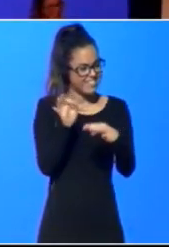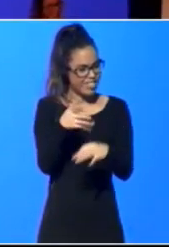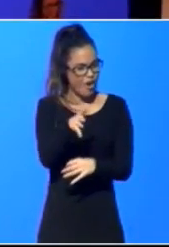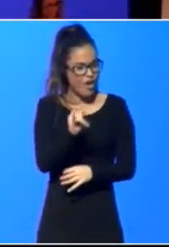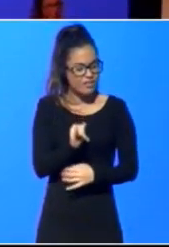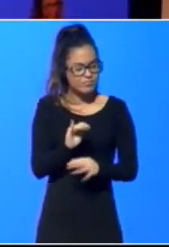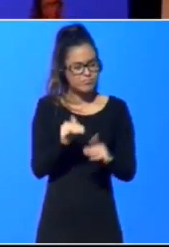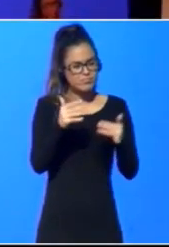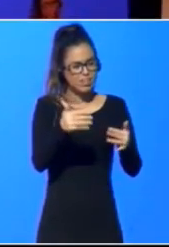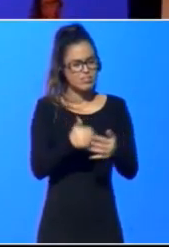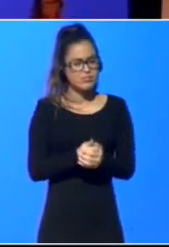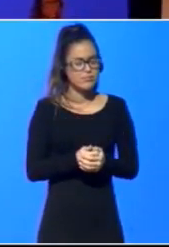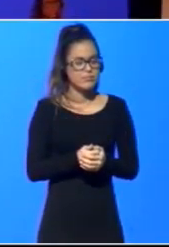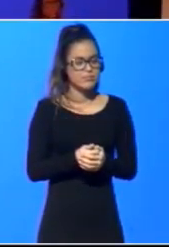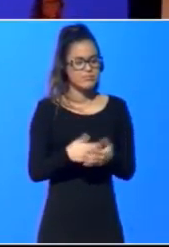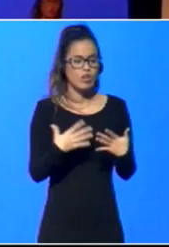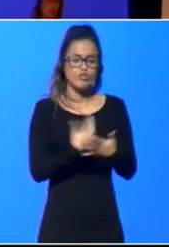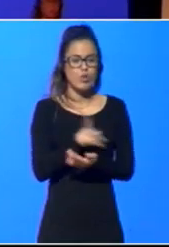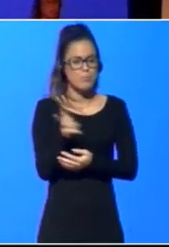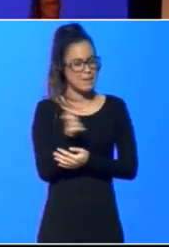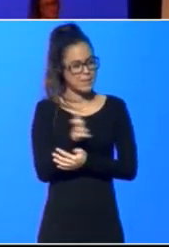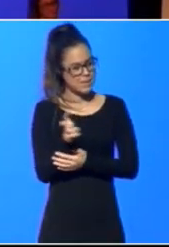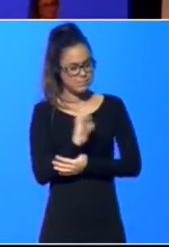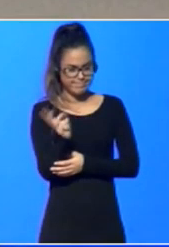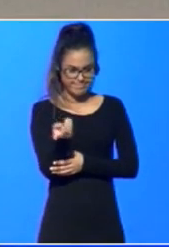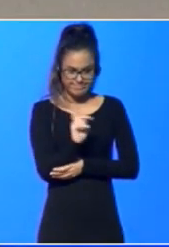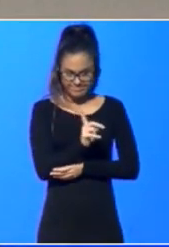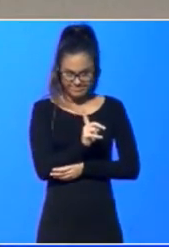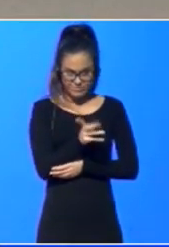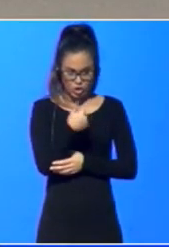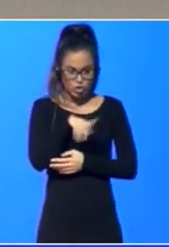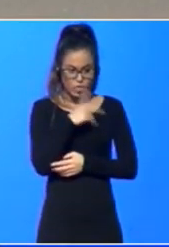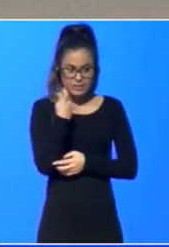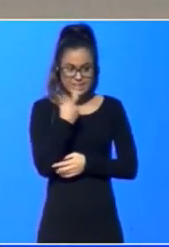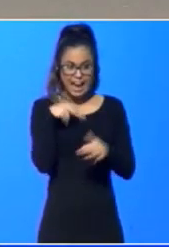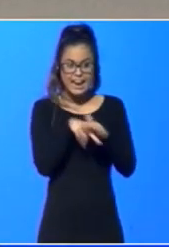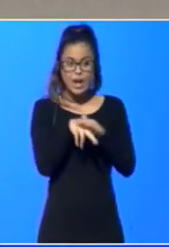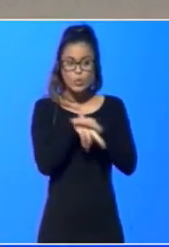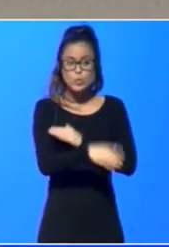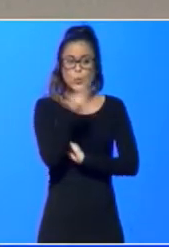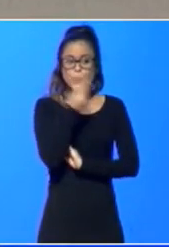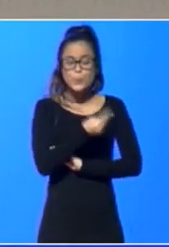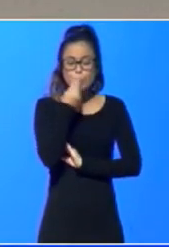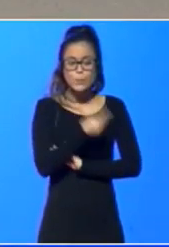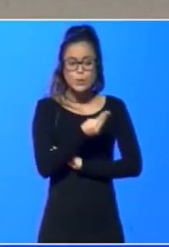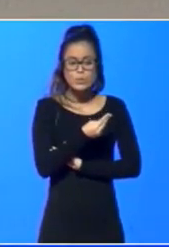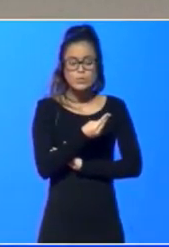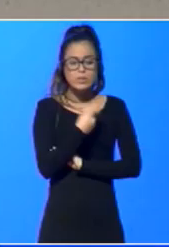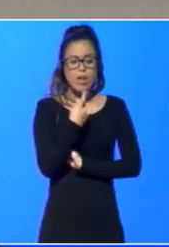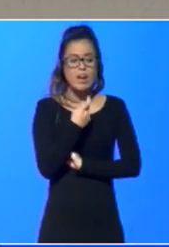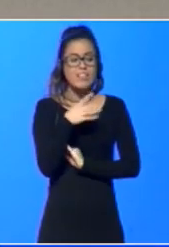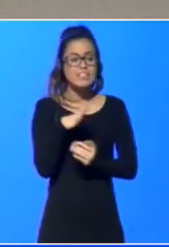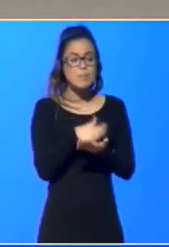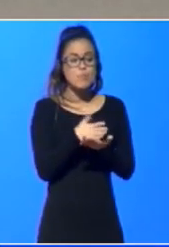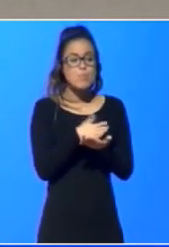entonces, pues todo puede servir. Pues no es así. Necesitamos buenos recursos, necesitamos medios